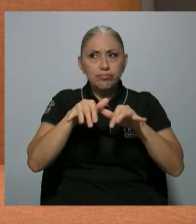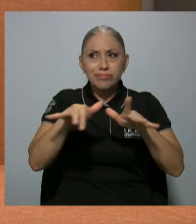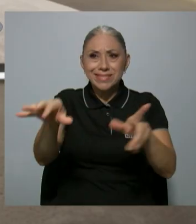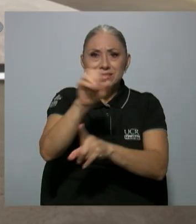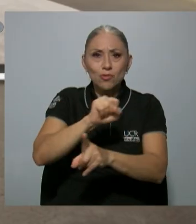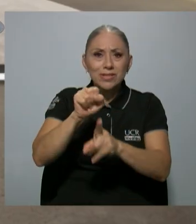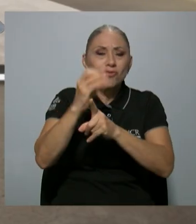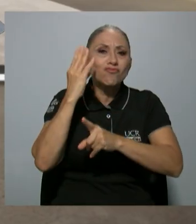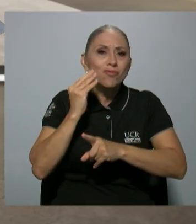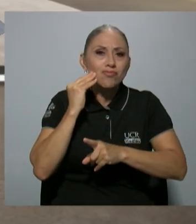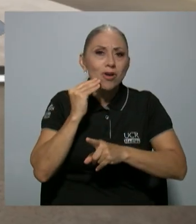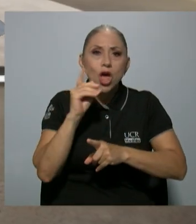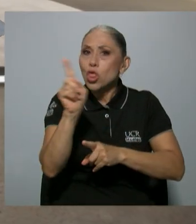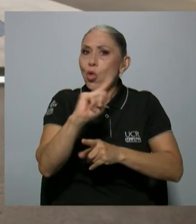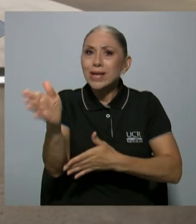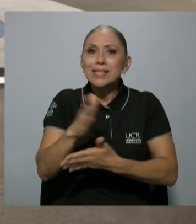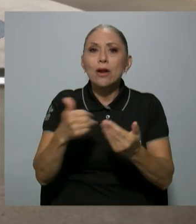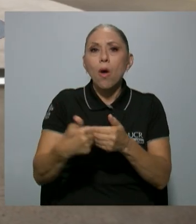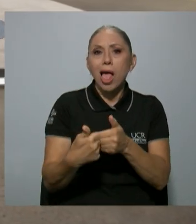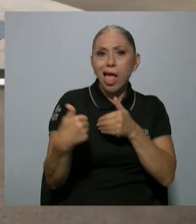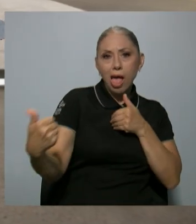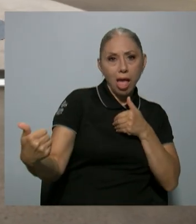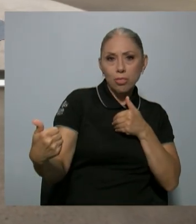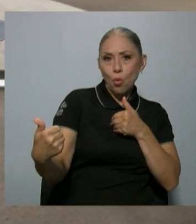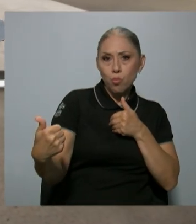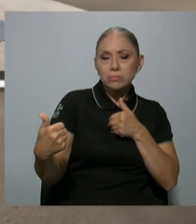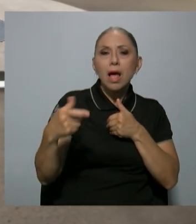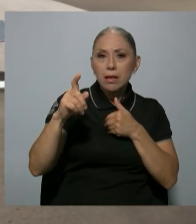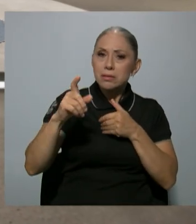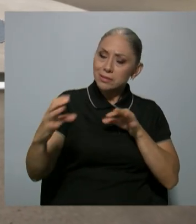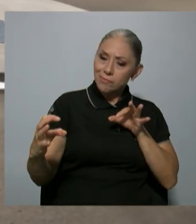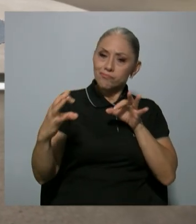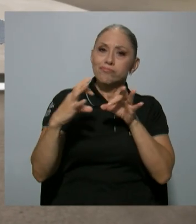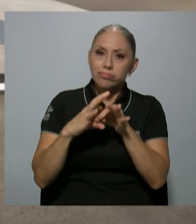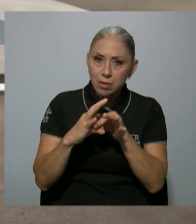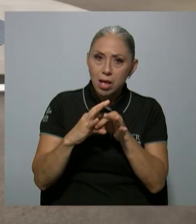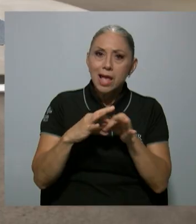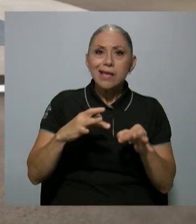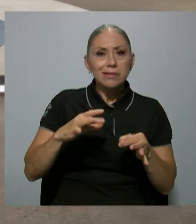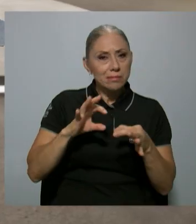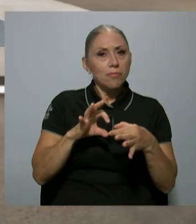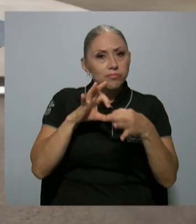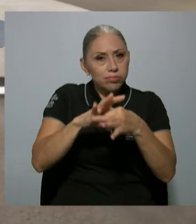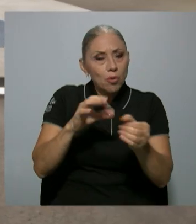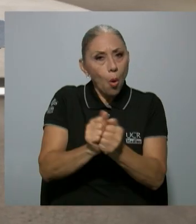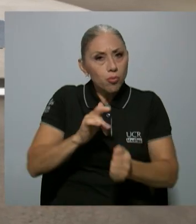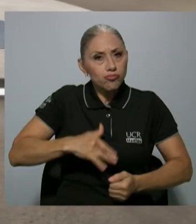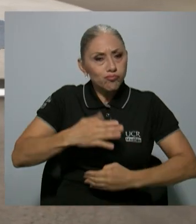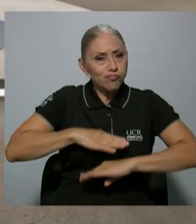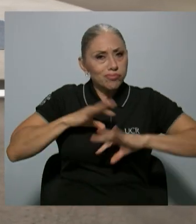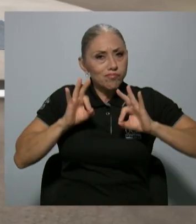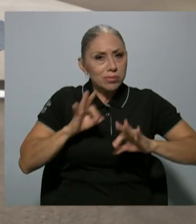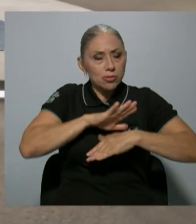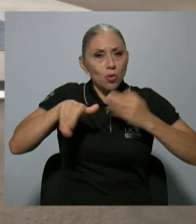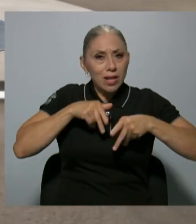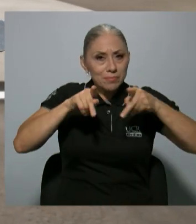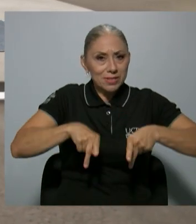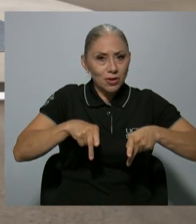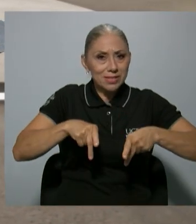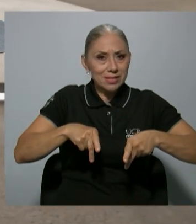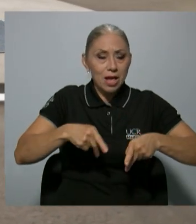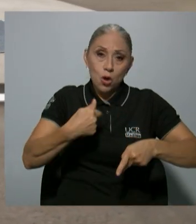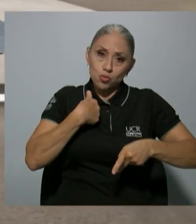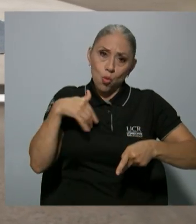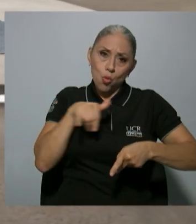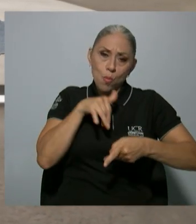era algo aislado mío, sino que pues tenía que ver con el bienestar de todas las personas en ese momento, para mí como estudiante y para mis compañeros y compañeras